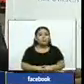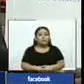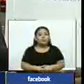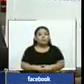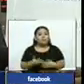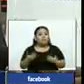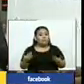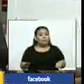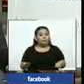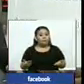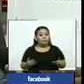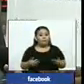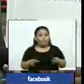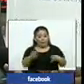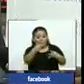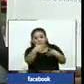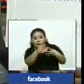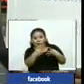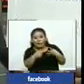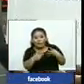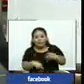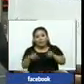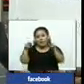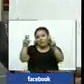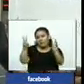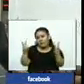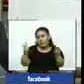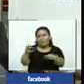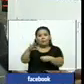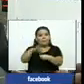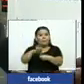aspectos políticos electorales